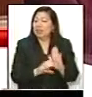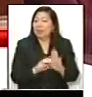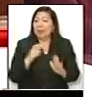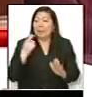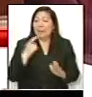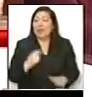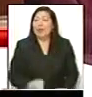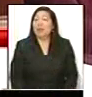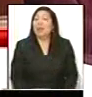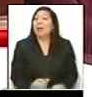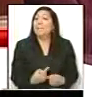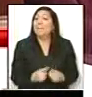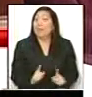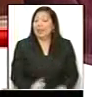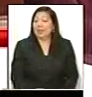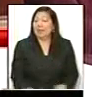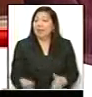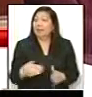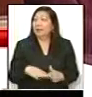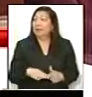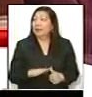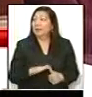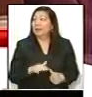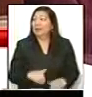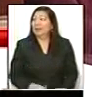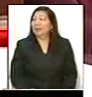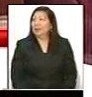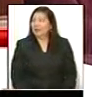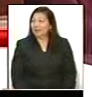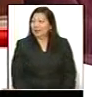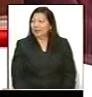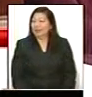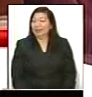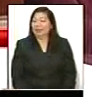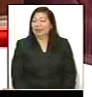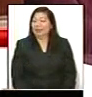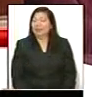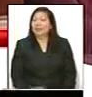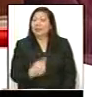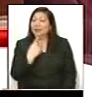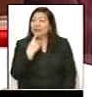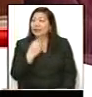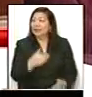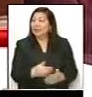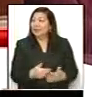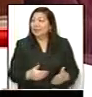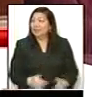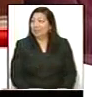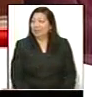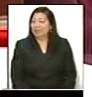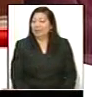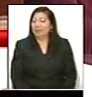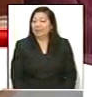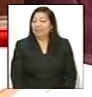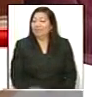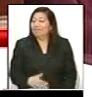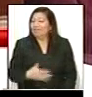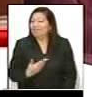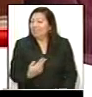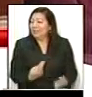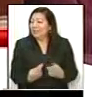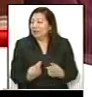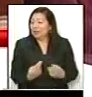políticas, pero incluyendo las reformas económicas. Yo lo dije la vez pasada acá, presidenta, no es posible que los